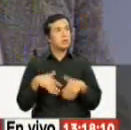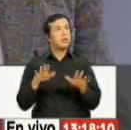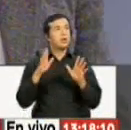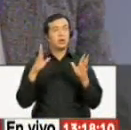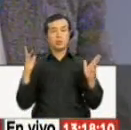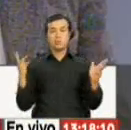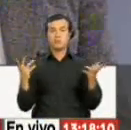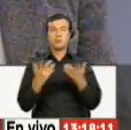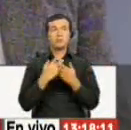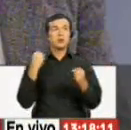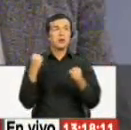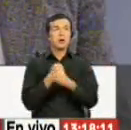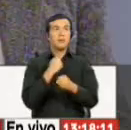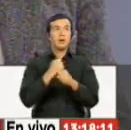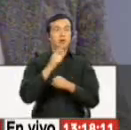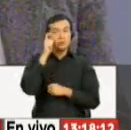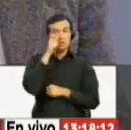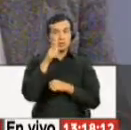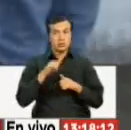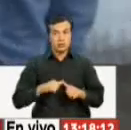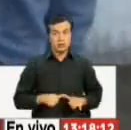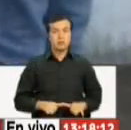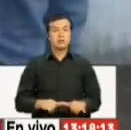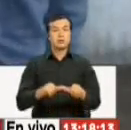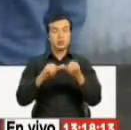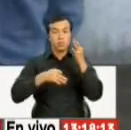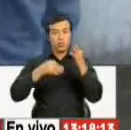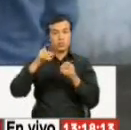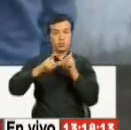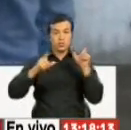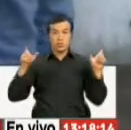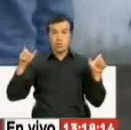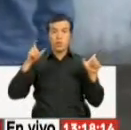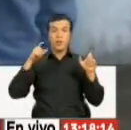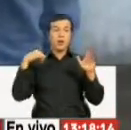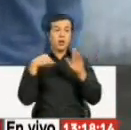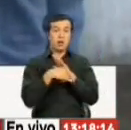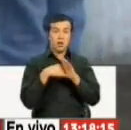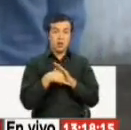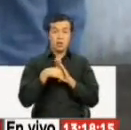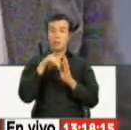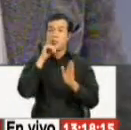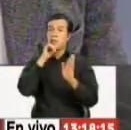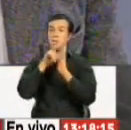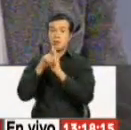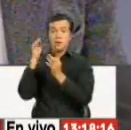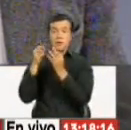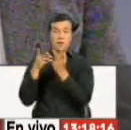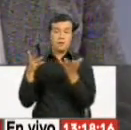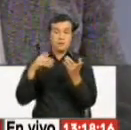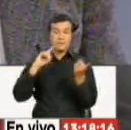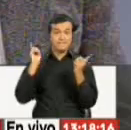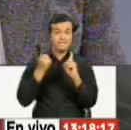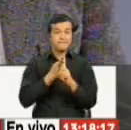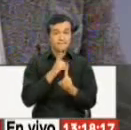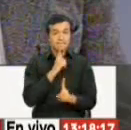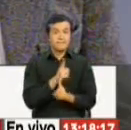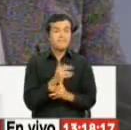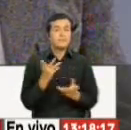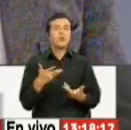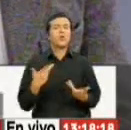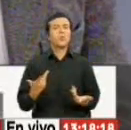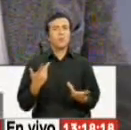consolidar el trabajo con la fiscalía para judicial izar los casos de abuso sexual en planteles educativos lo primero que están haciendo ellos es